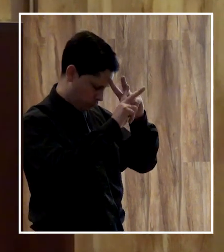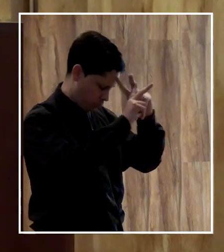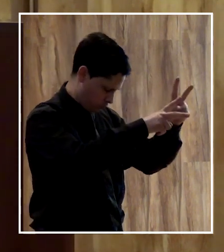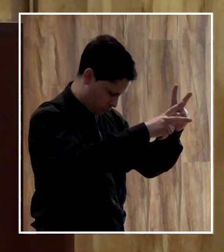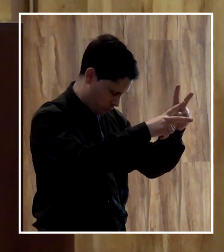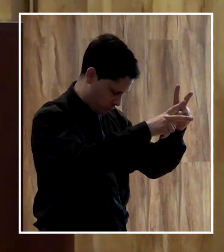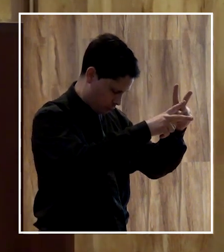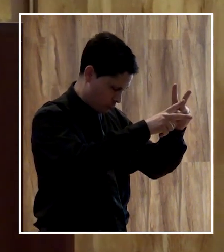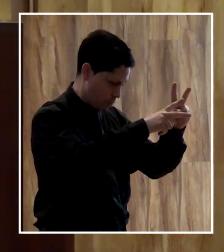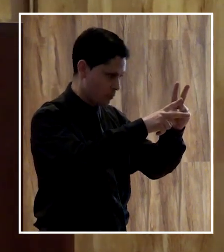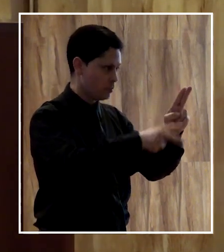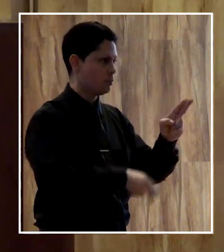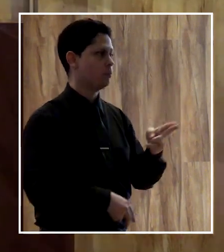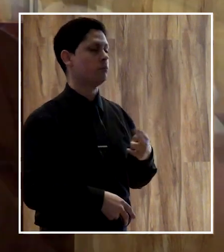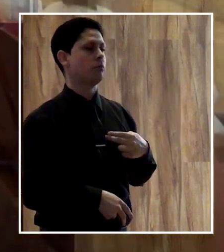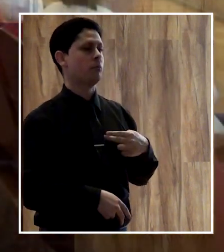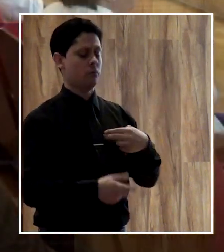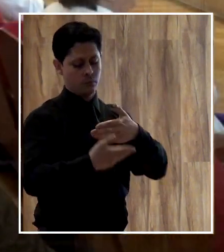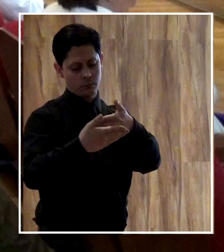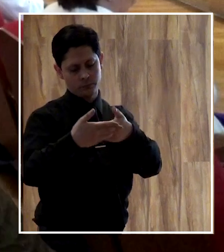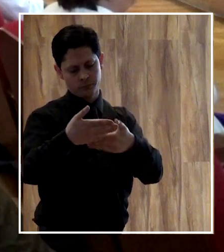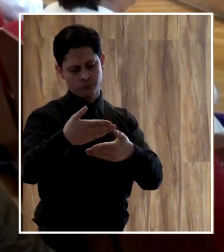causa.